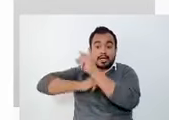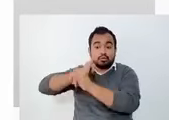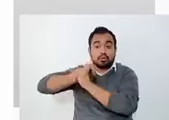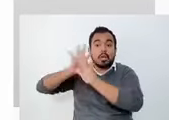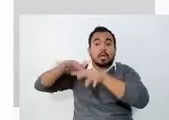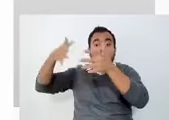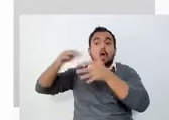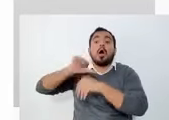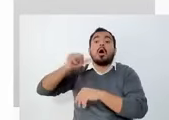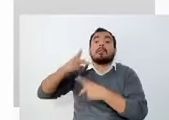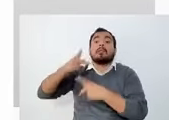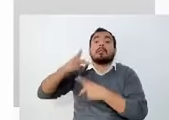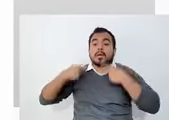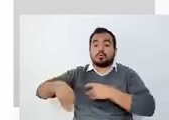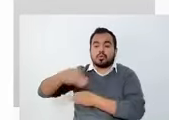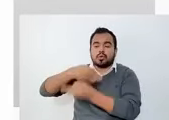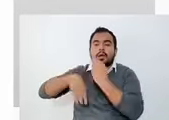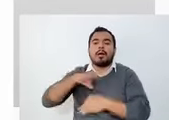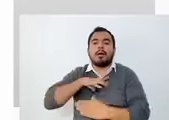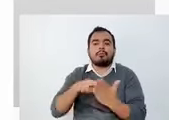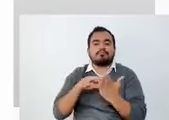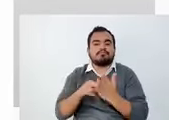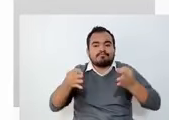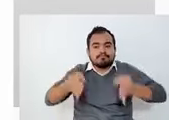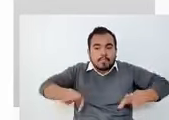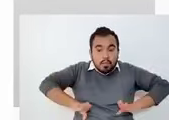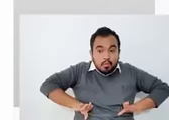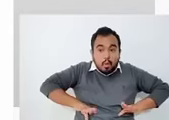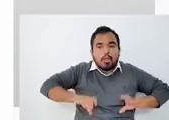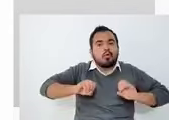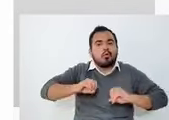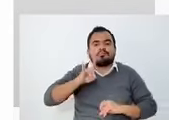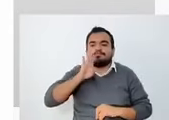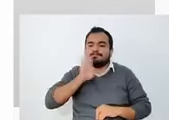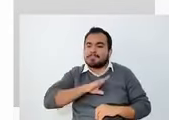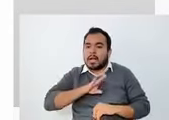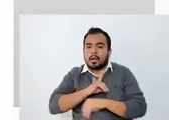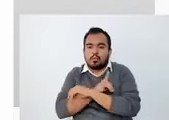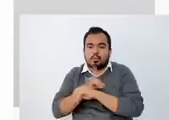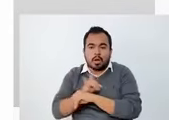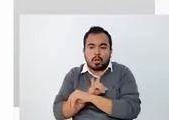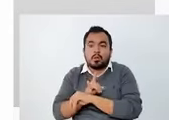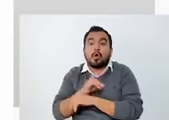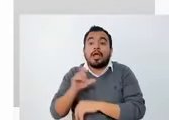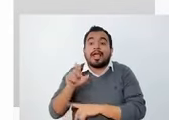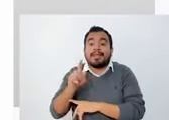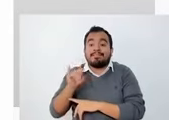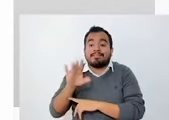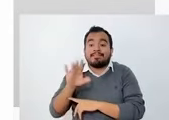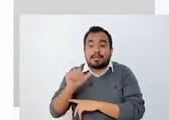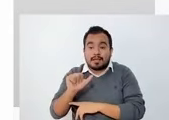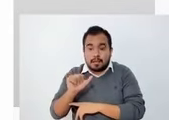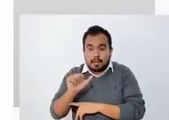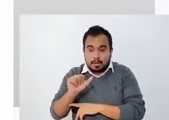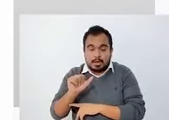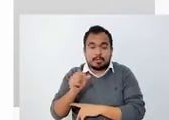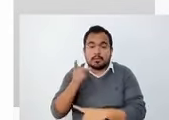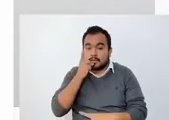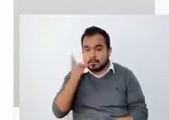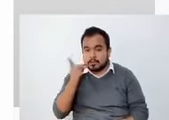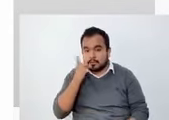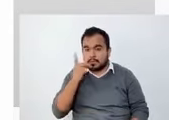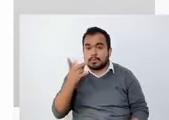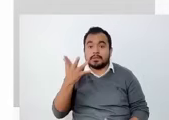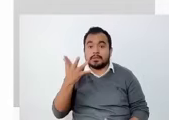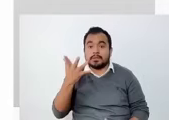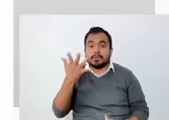población, rige como adecuado o inadecuado en un momento determinado, ¿no? Pues la ética normativa, la ética positiva nos diría, hace 50 años el